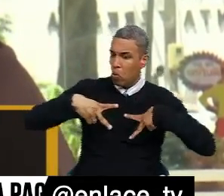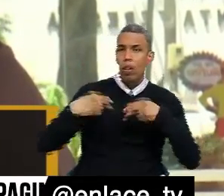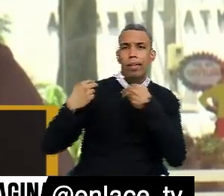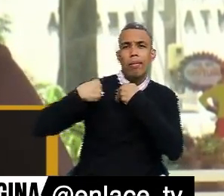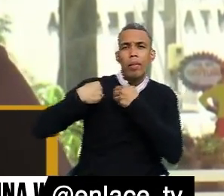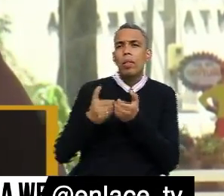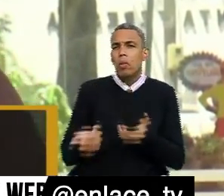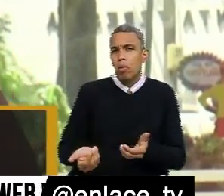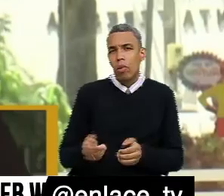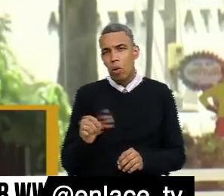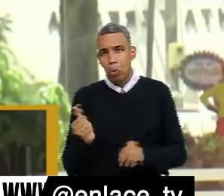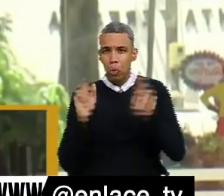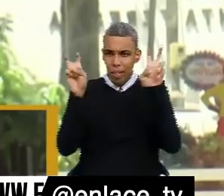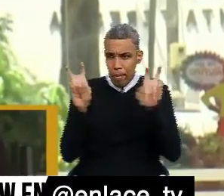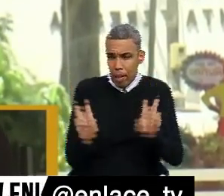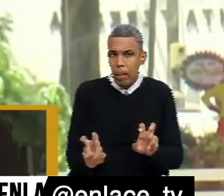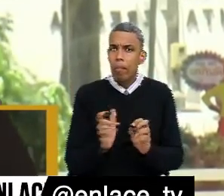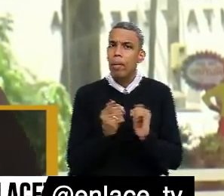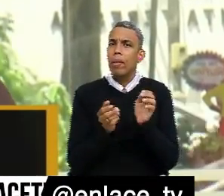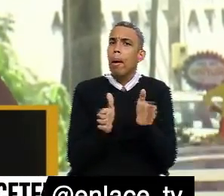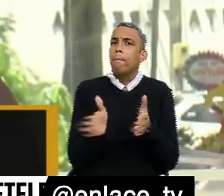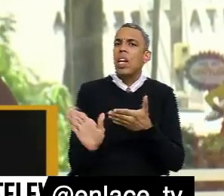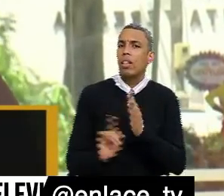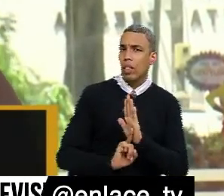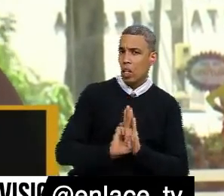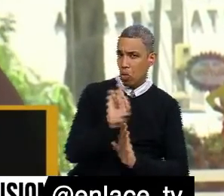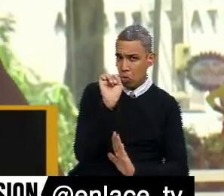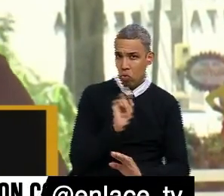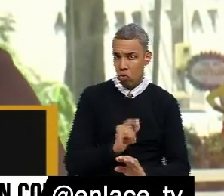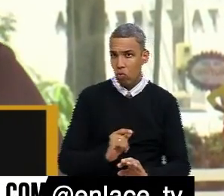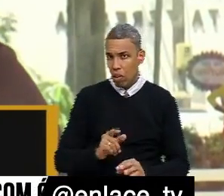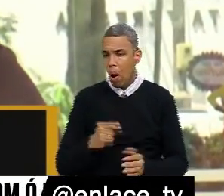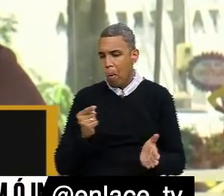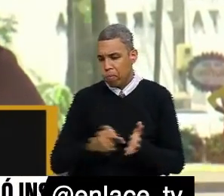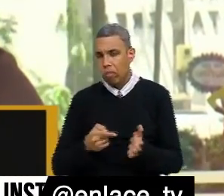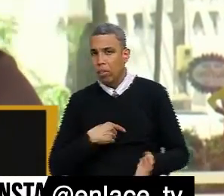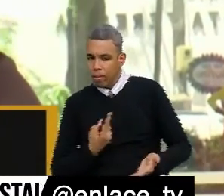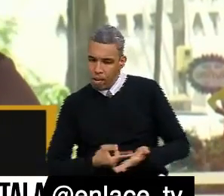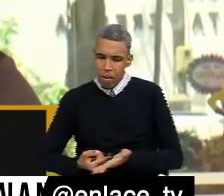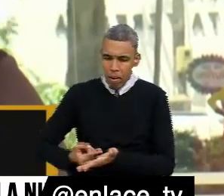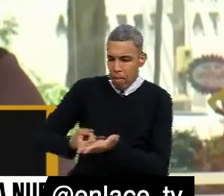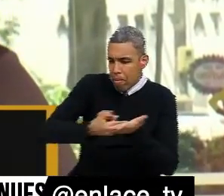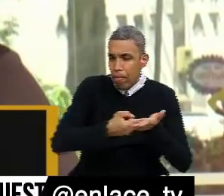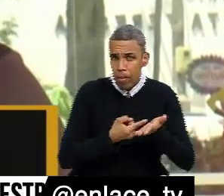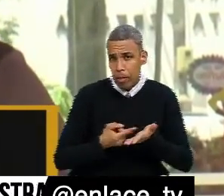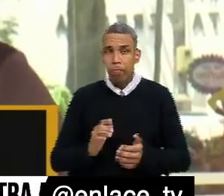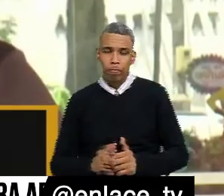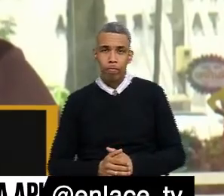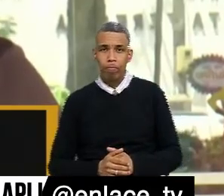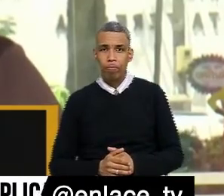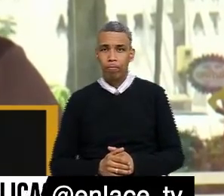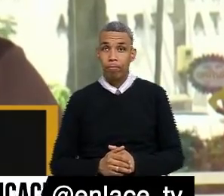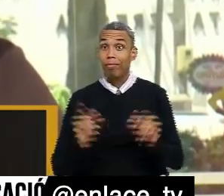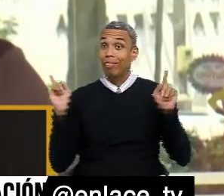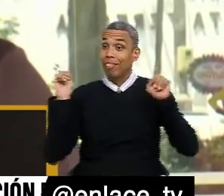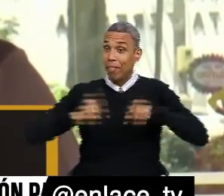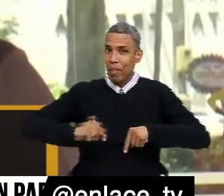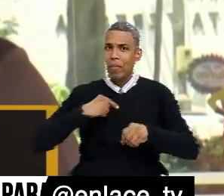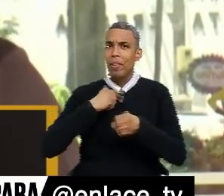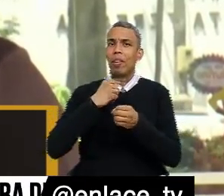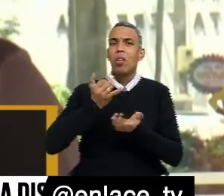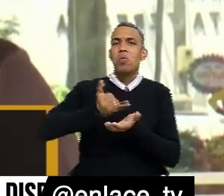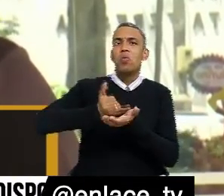algunos temas que tienen que ver con el plan de desarrollo a nivel nacional, también con el tema de posconflicto. De igual manera van a haber elección de junta